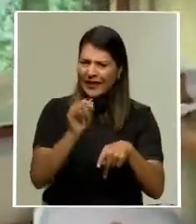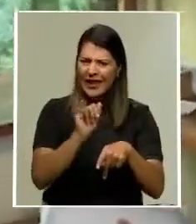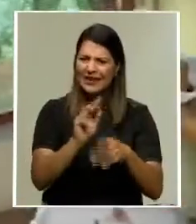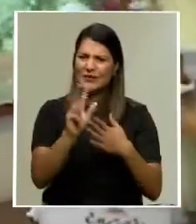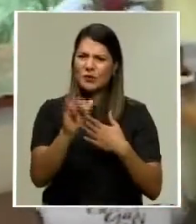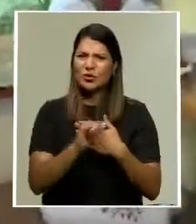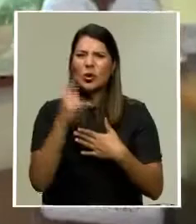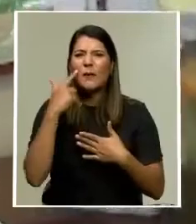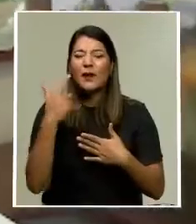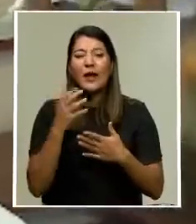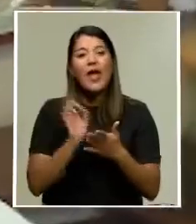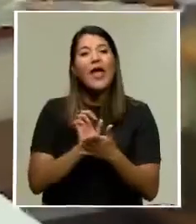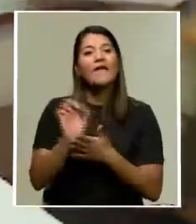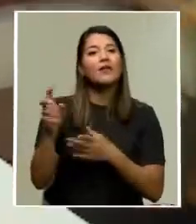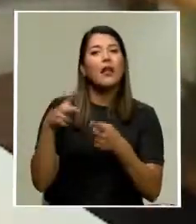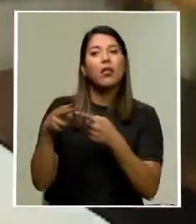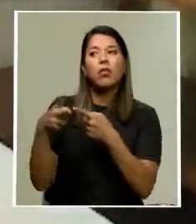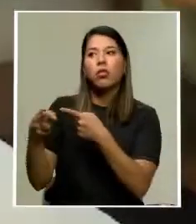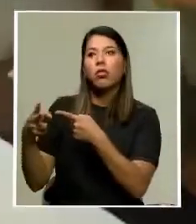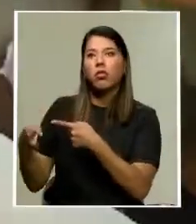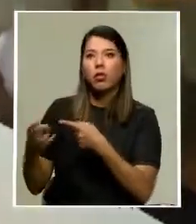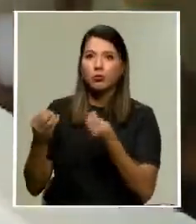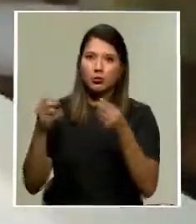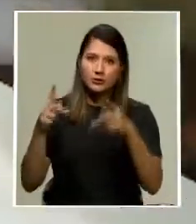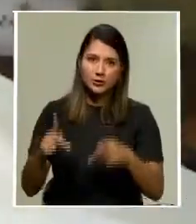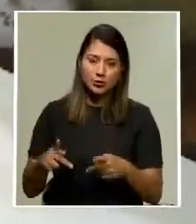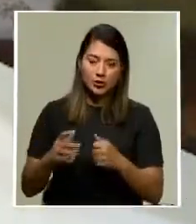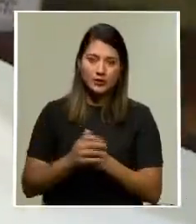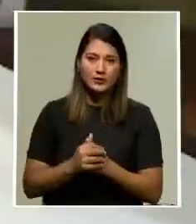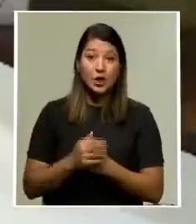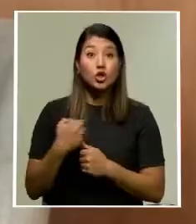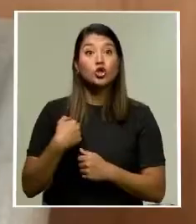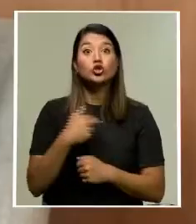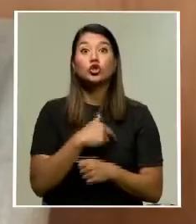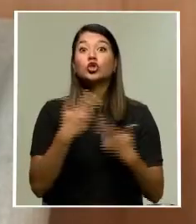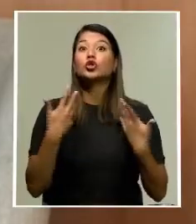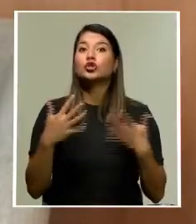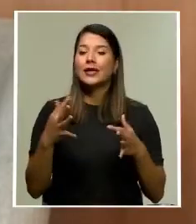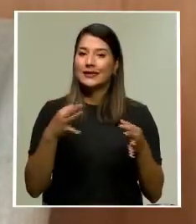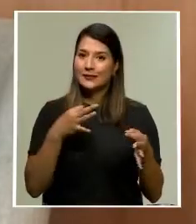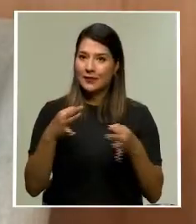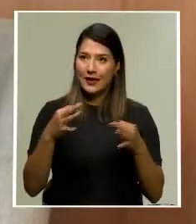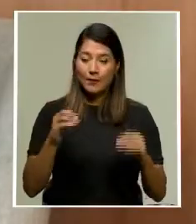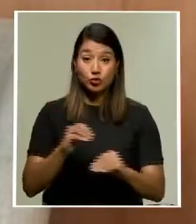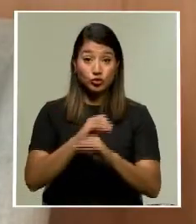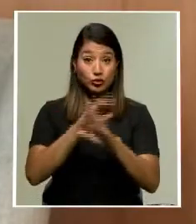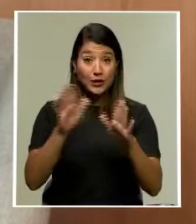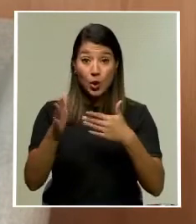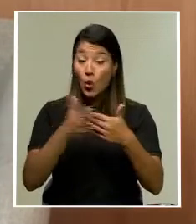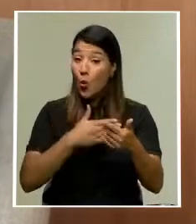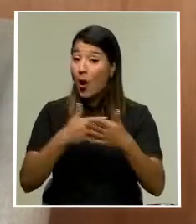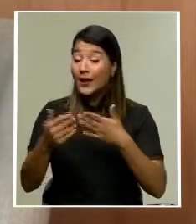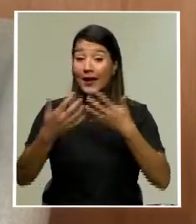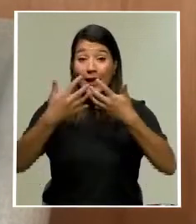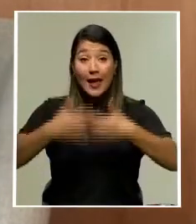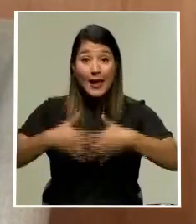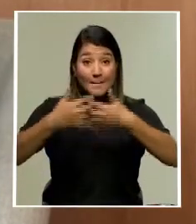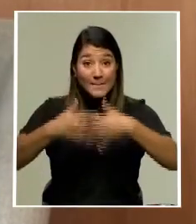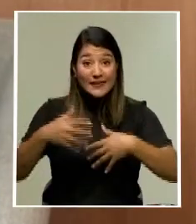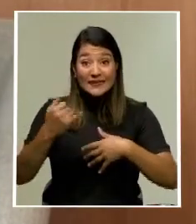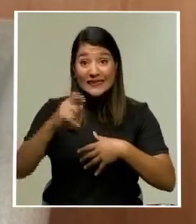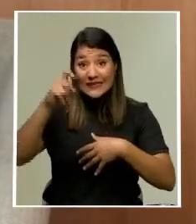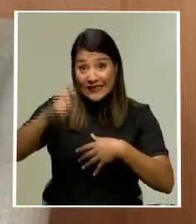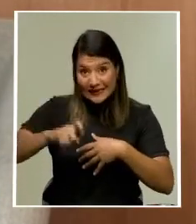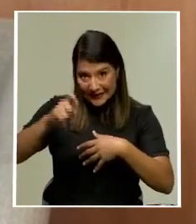es evitar despidos masivos. Hemos dejado claro que cualquier empresa que requiera de ampliar